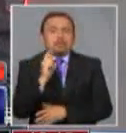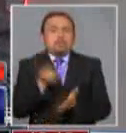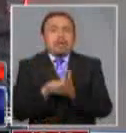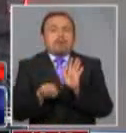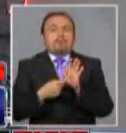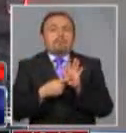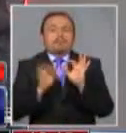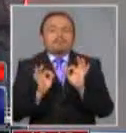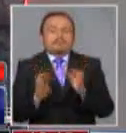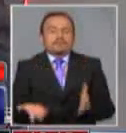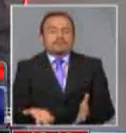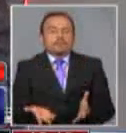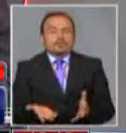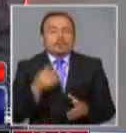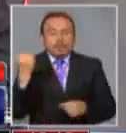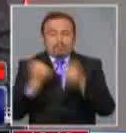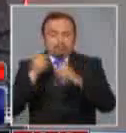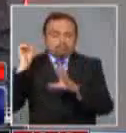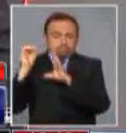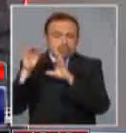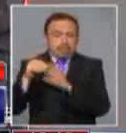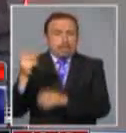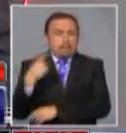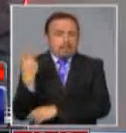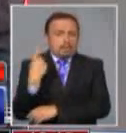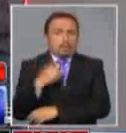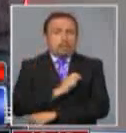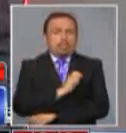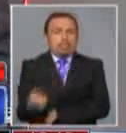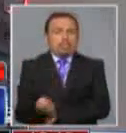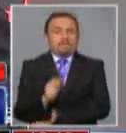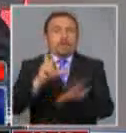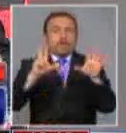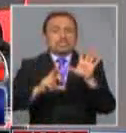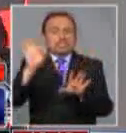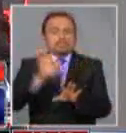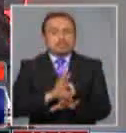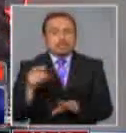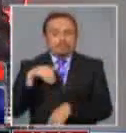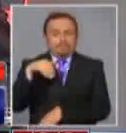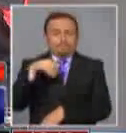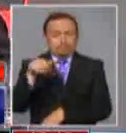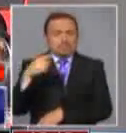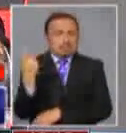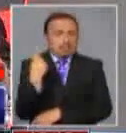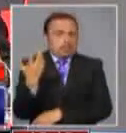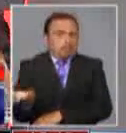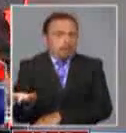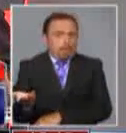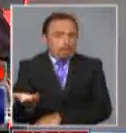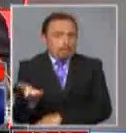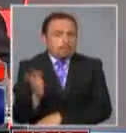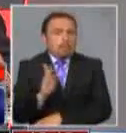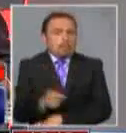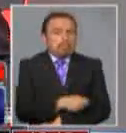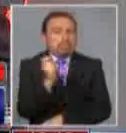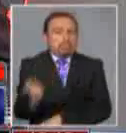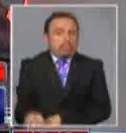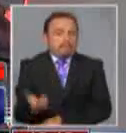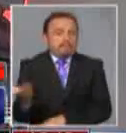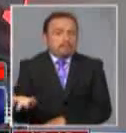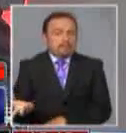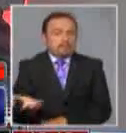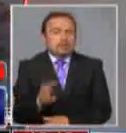pagan impuestos específicos Los camioneros también son privados y le devuelven el 80% los buses son privados y y y le les